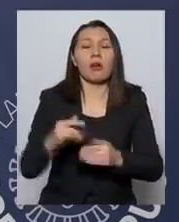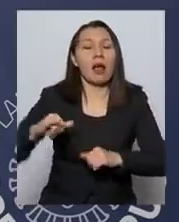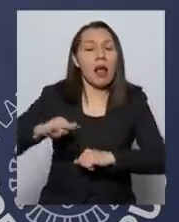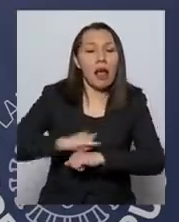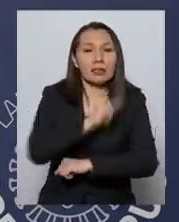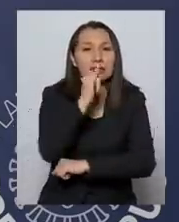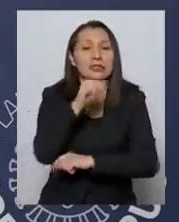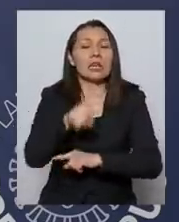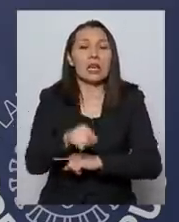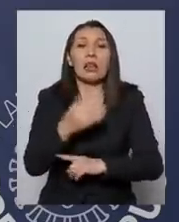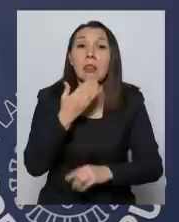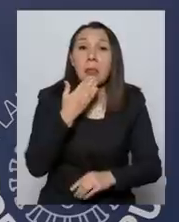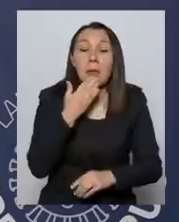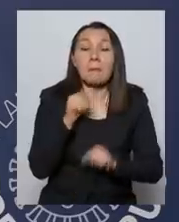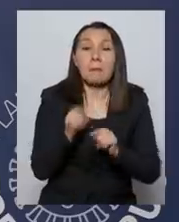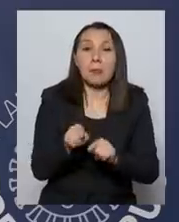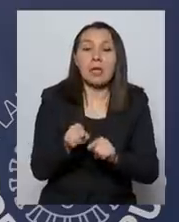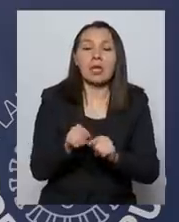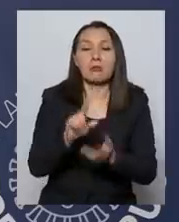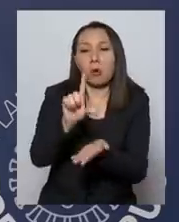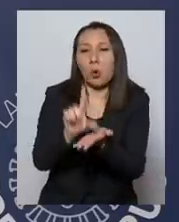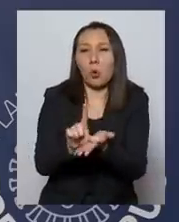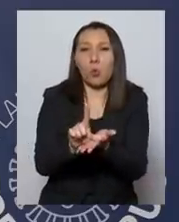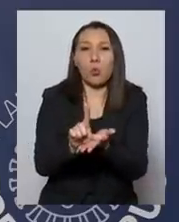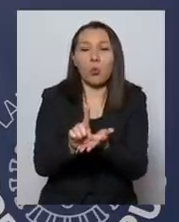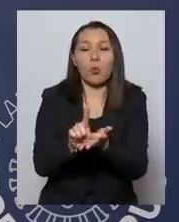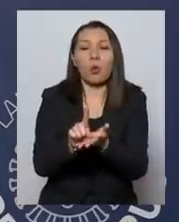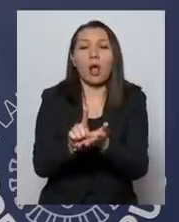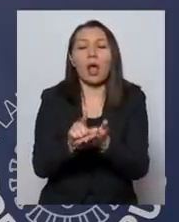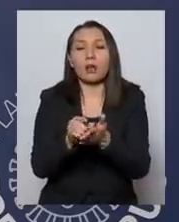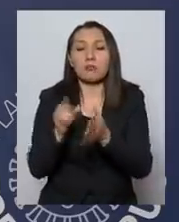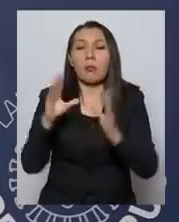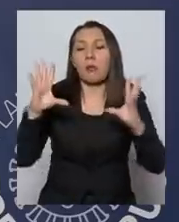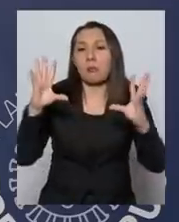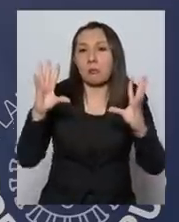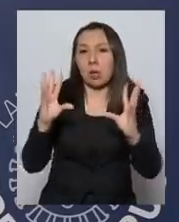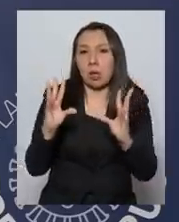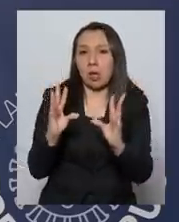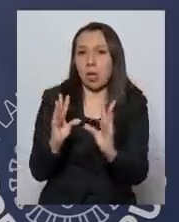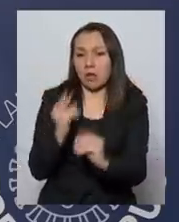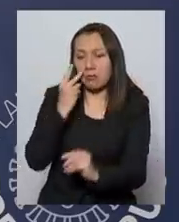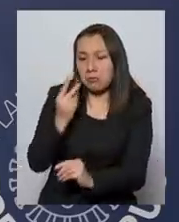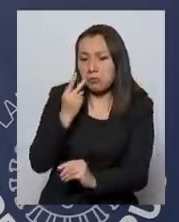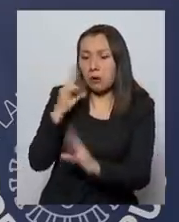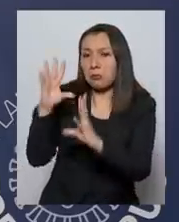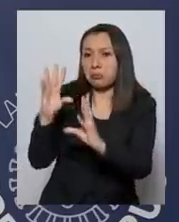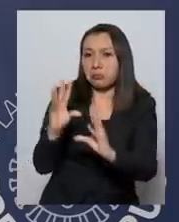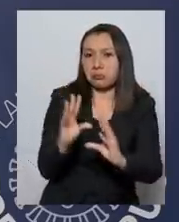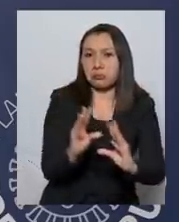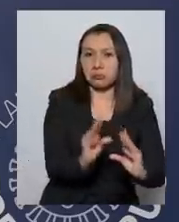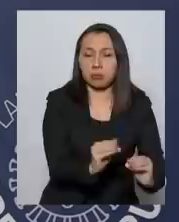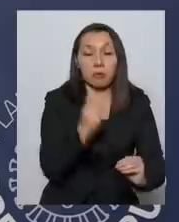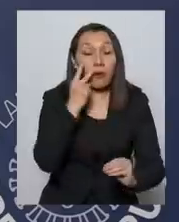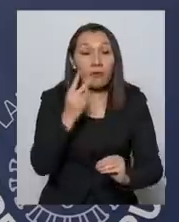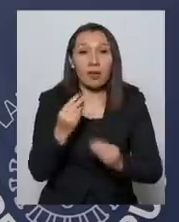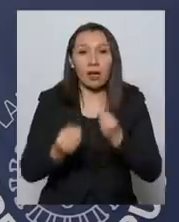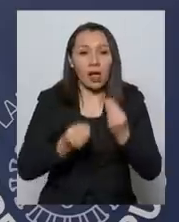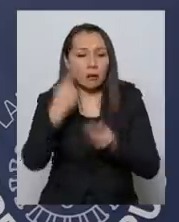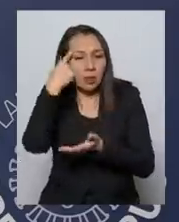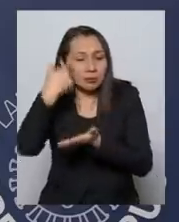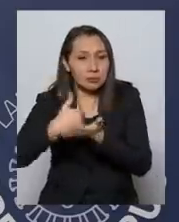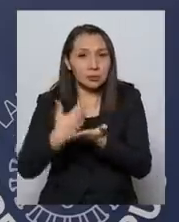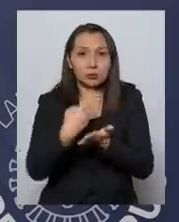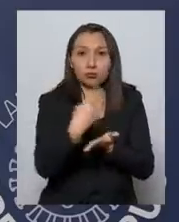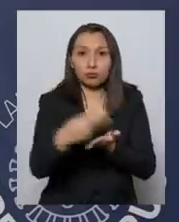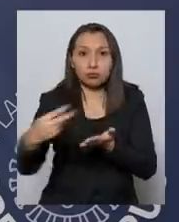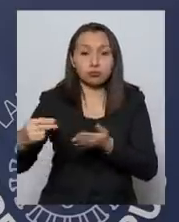Aysén y lugares que van a la franca disminución. revelando que las estrategias